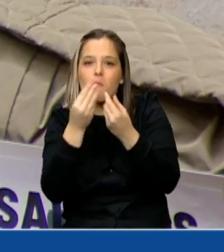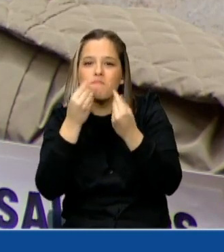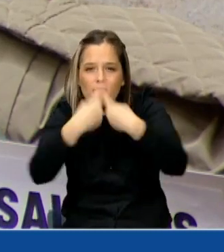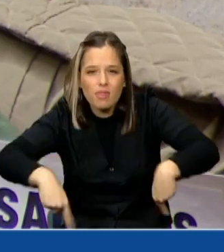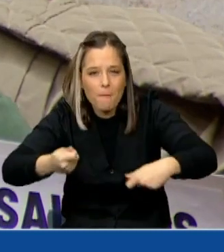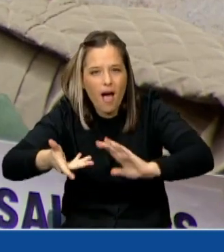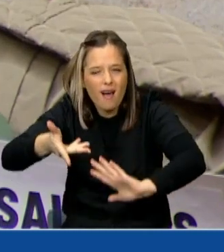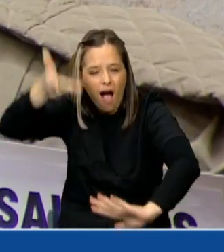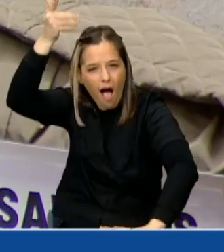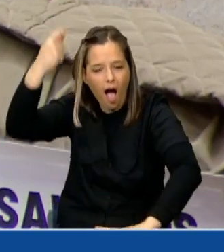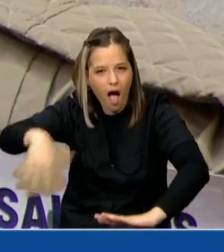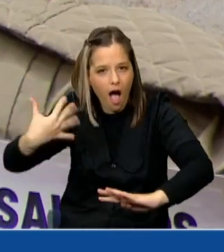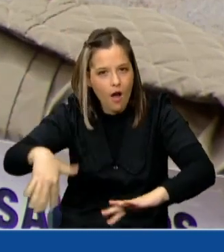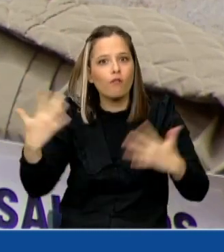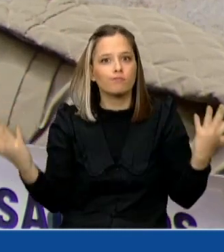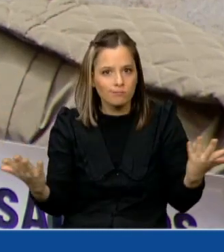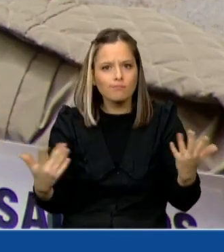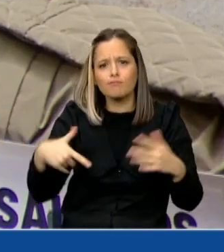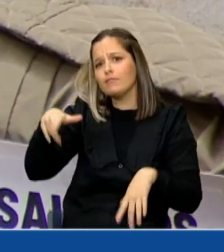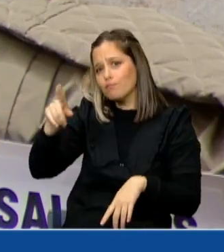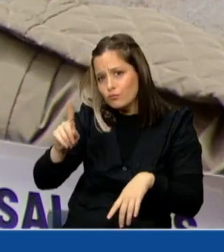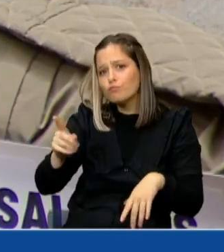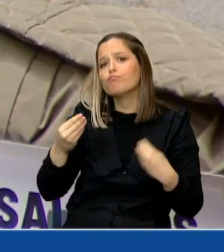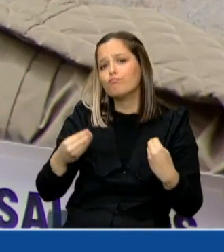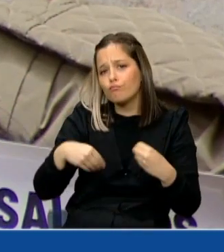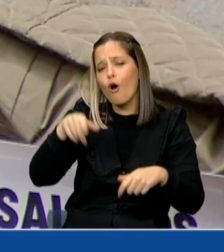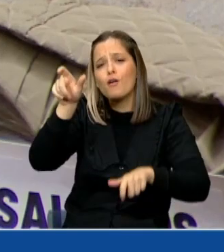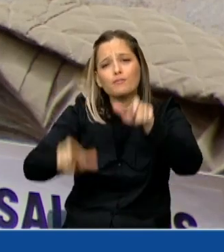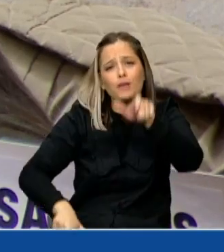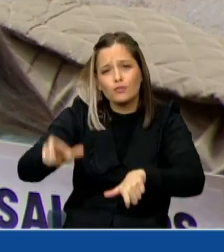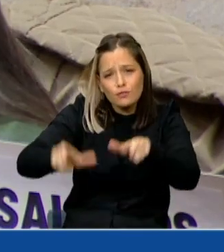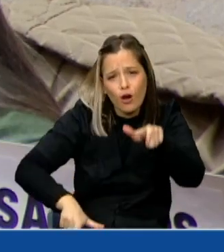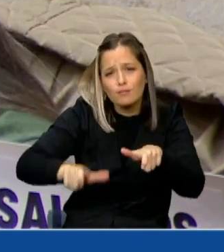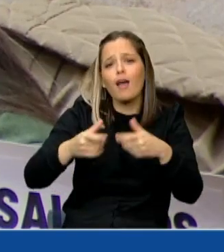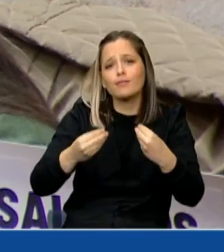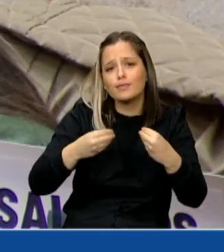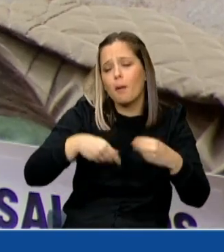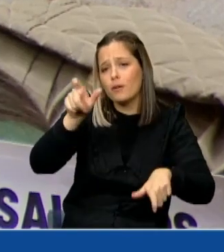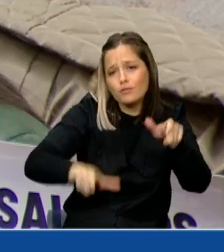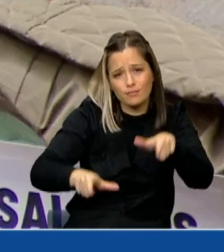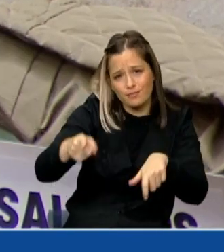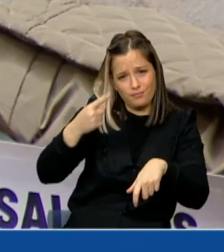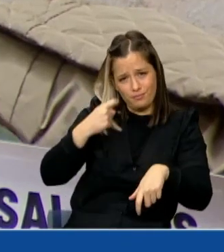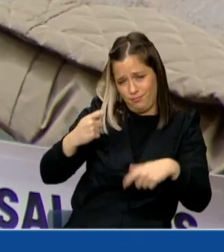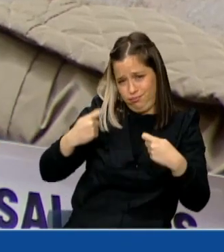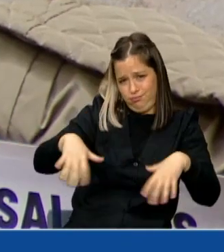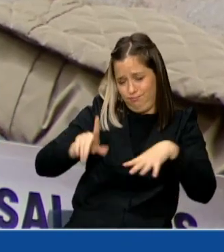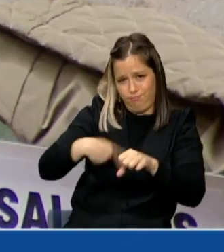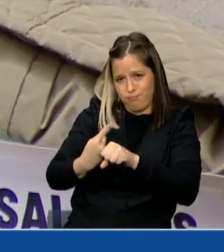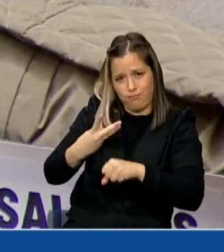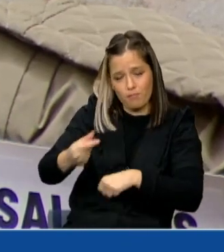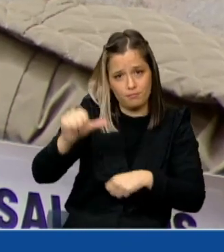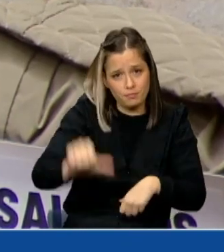parte de la zona rural llena de silobolsas, cualquiera que transite se da cuenta, y en ese